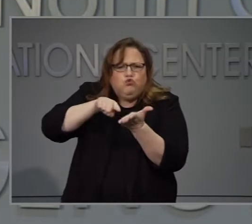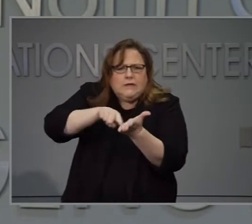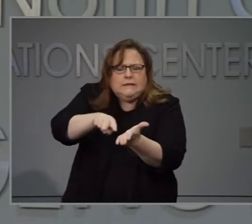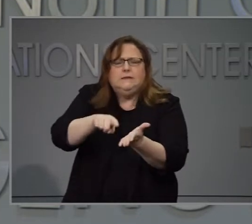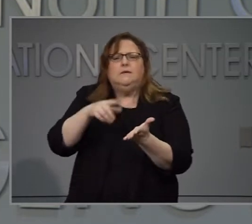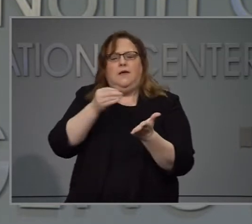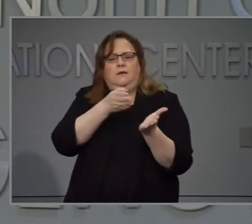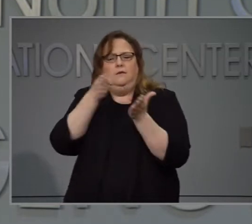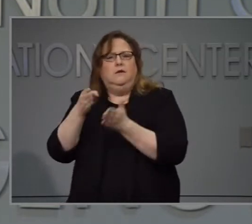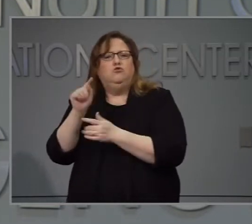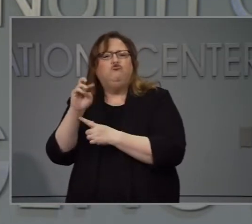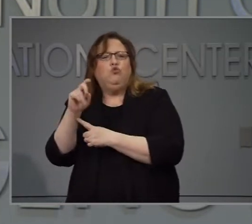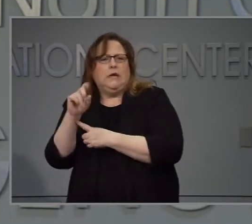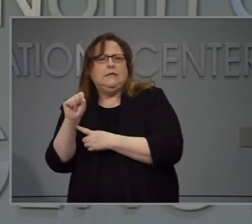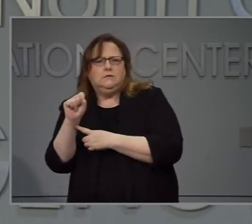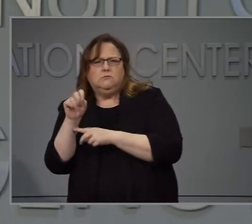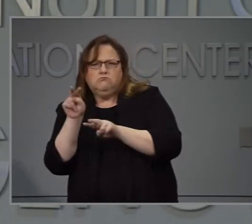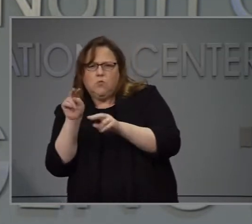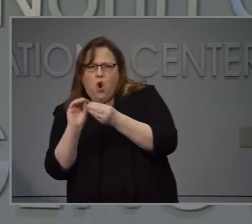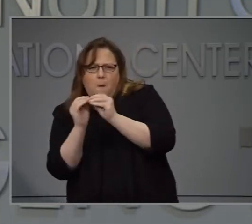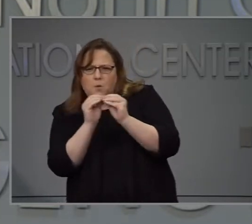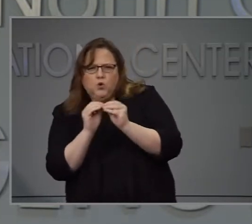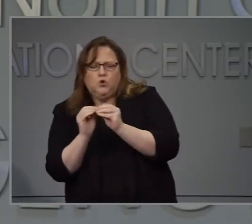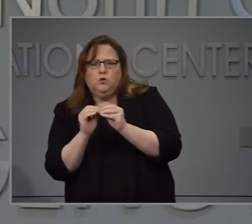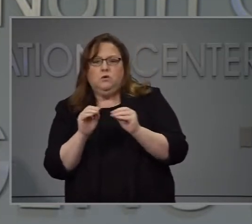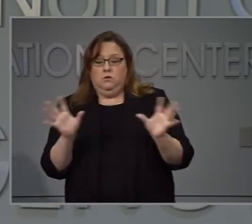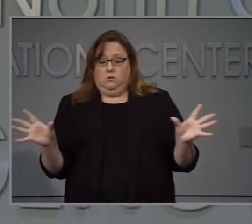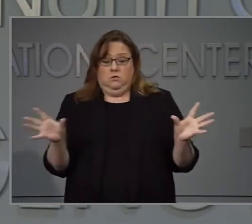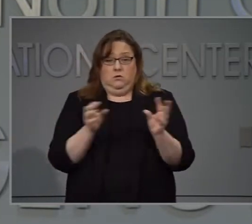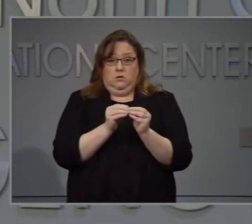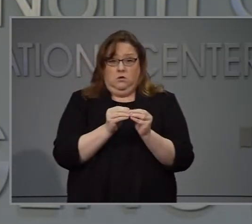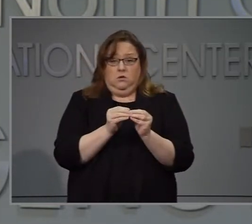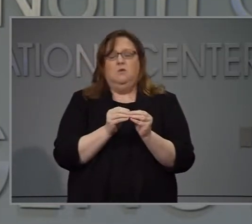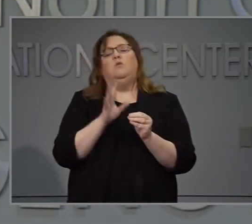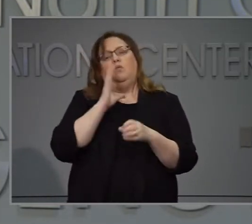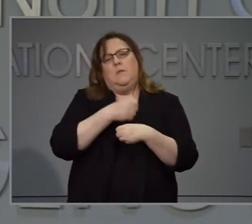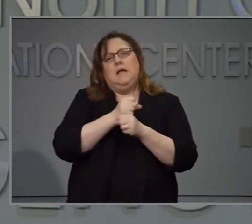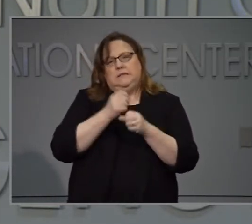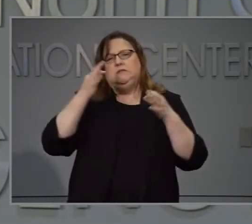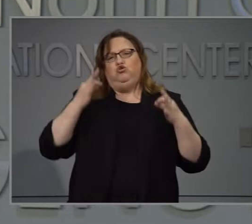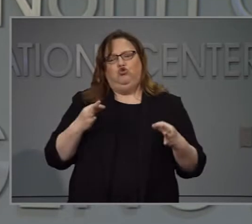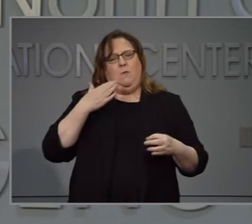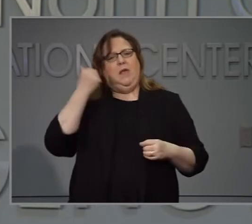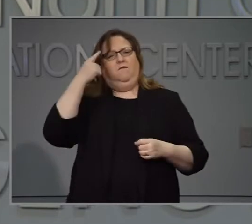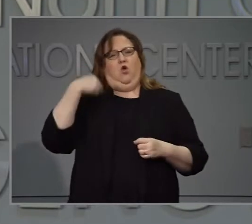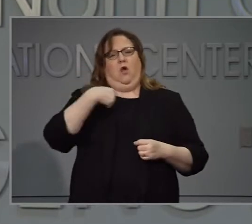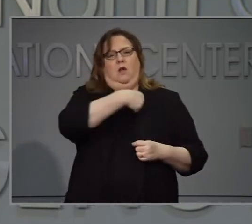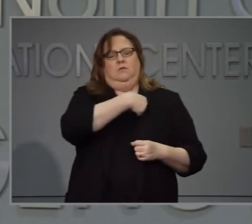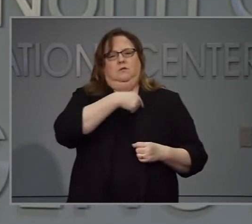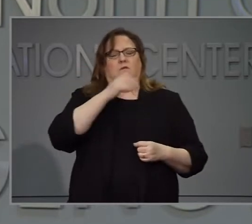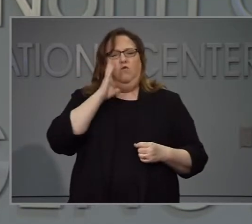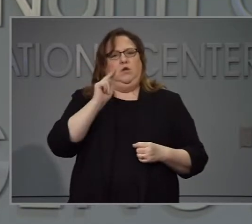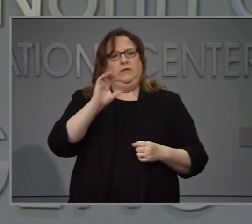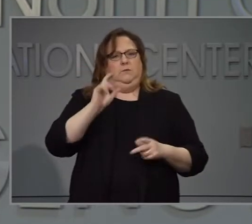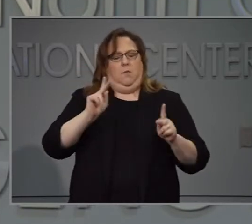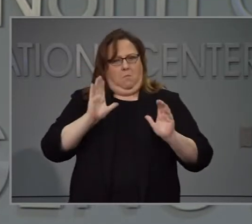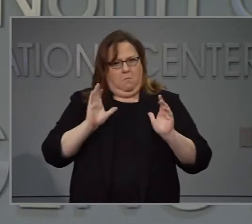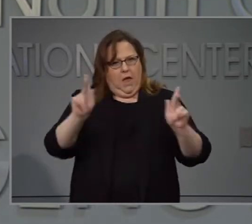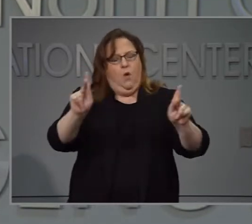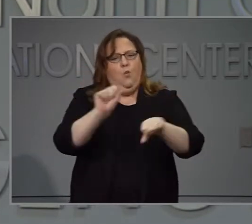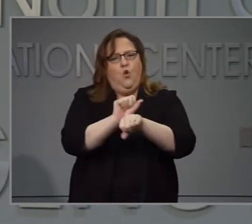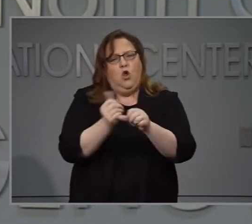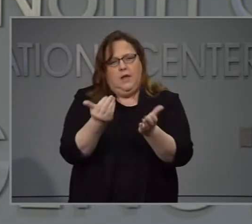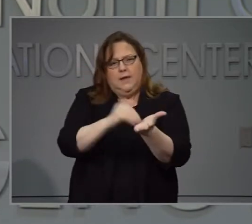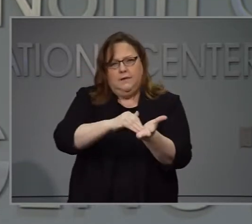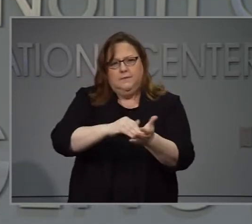en estas áreas que son las pruebas rastreo y tendencias para tomar esas decisiones vamos a regresar a trabajar